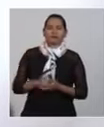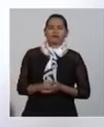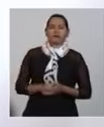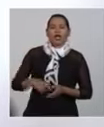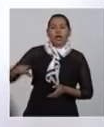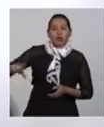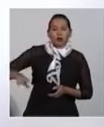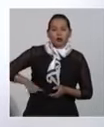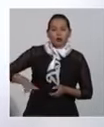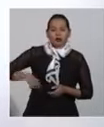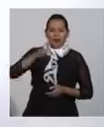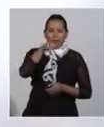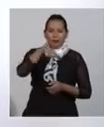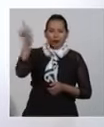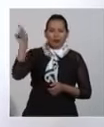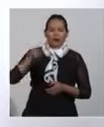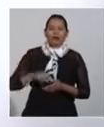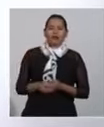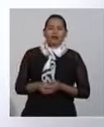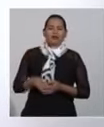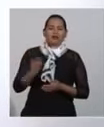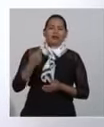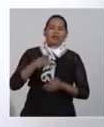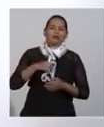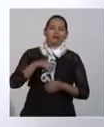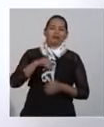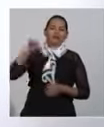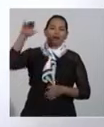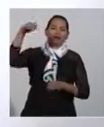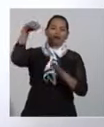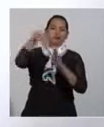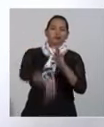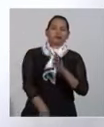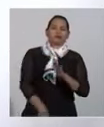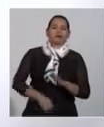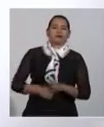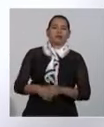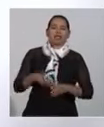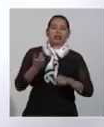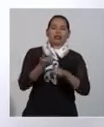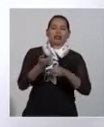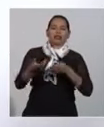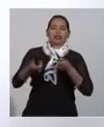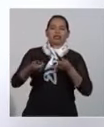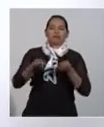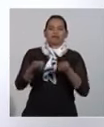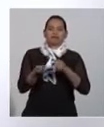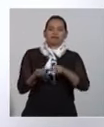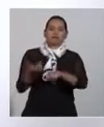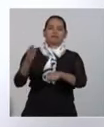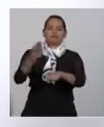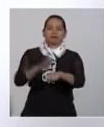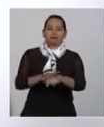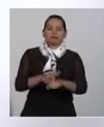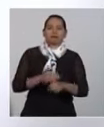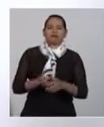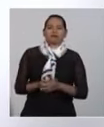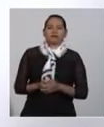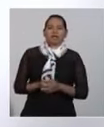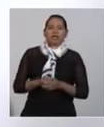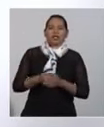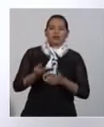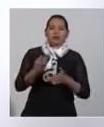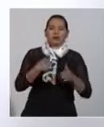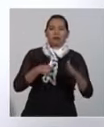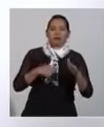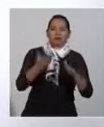Rafael Moreno Valle fue un fracaso en eficiencia administrativa, fue muy exitoso en corrupción, en